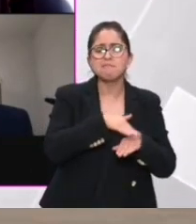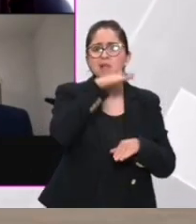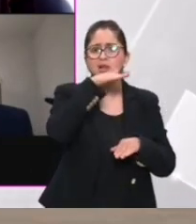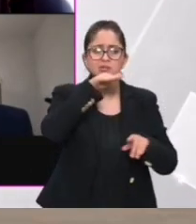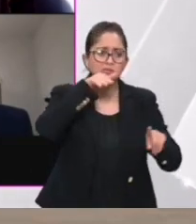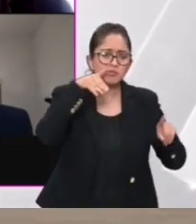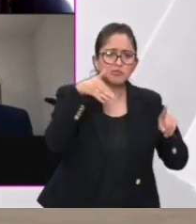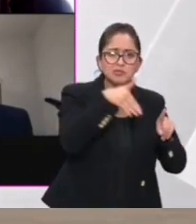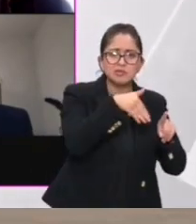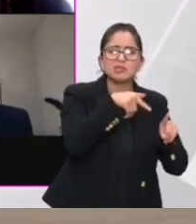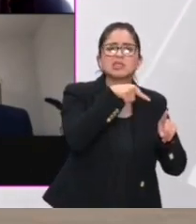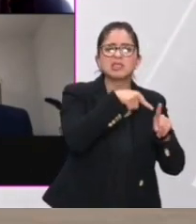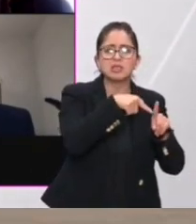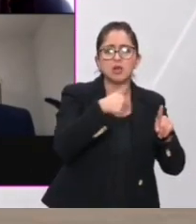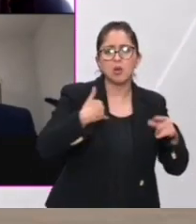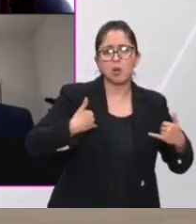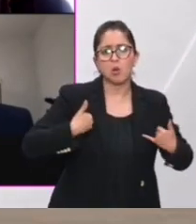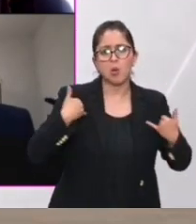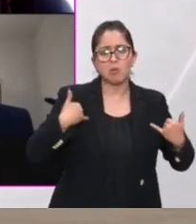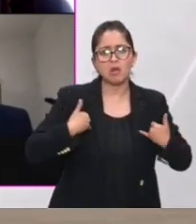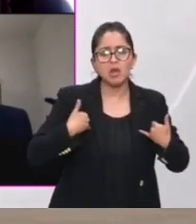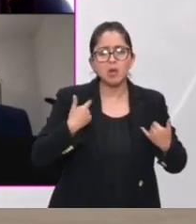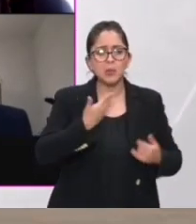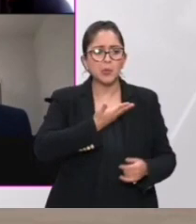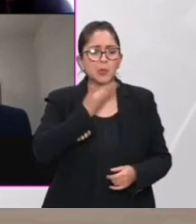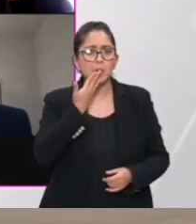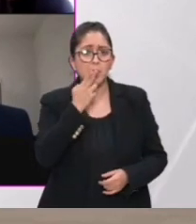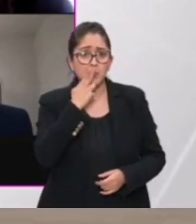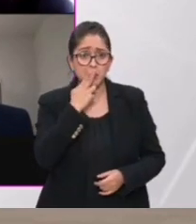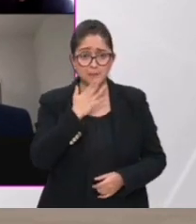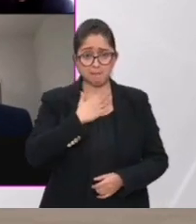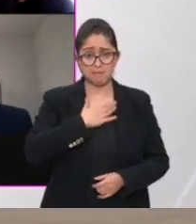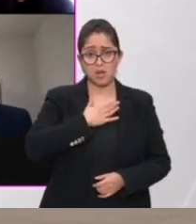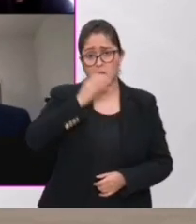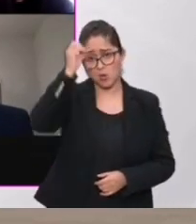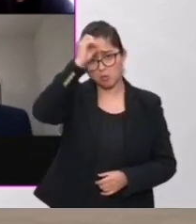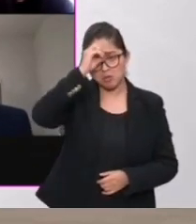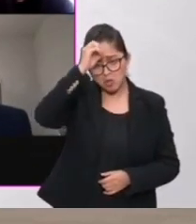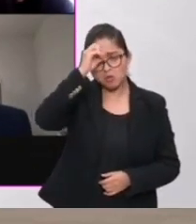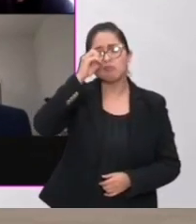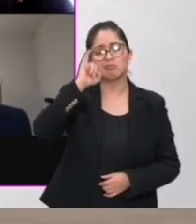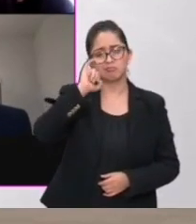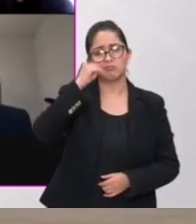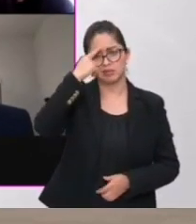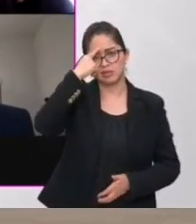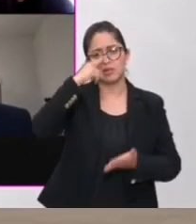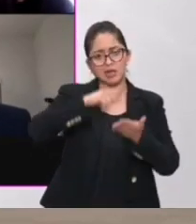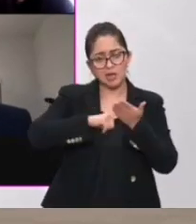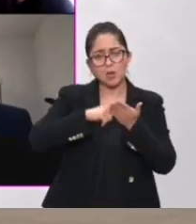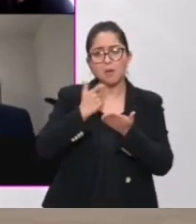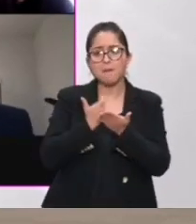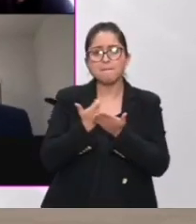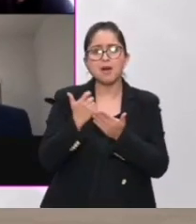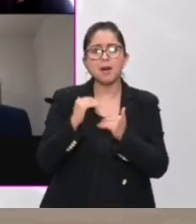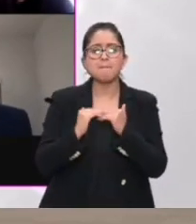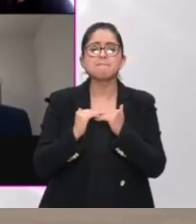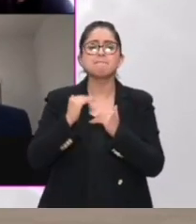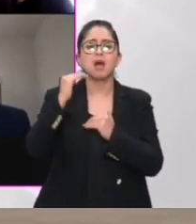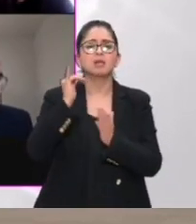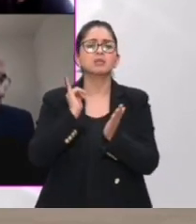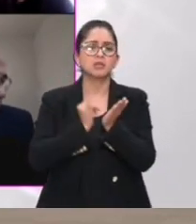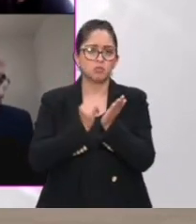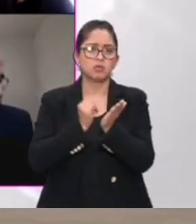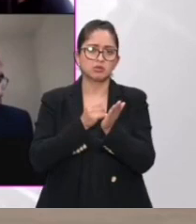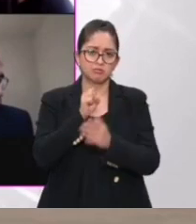son los jóvenes y desde mi punto de vista se debería de aumentar el impuesto en esto. Igual